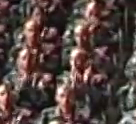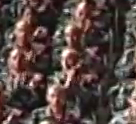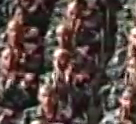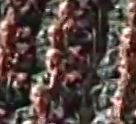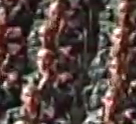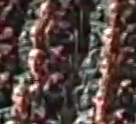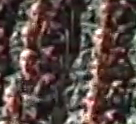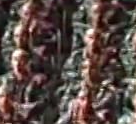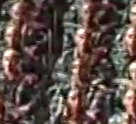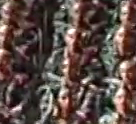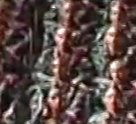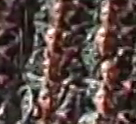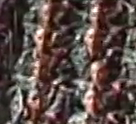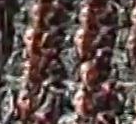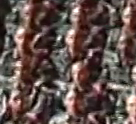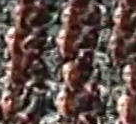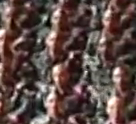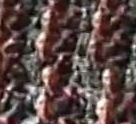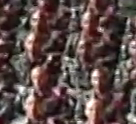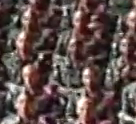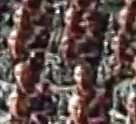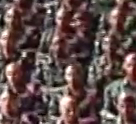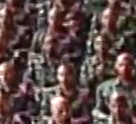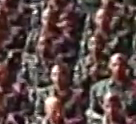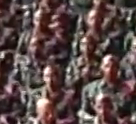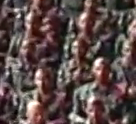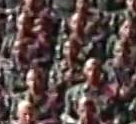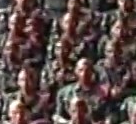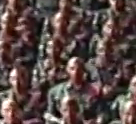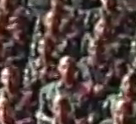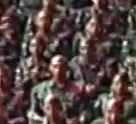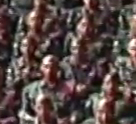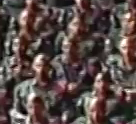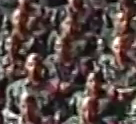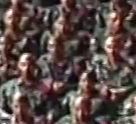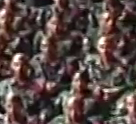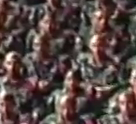Entrega de certificados a los graduandos que ocuparon el más